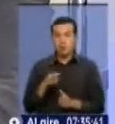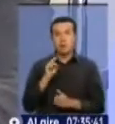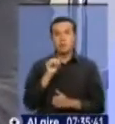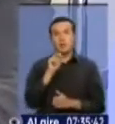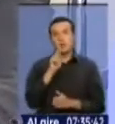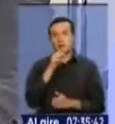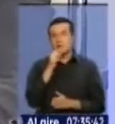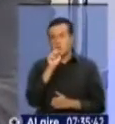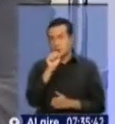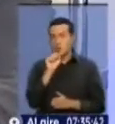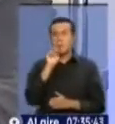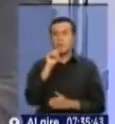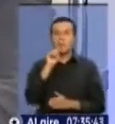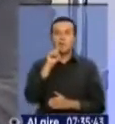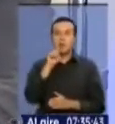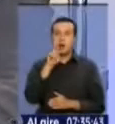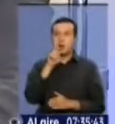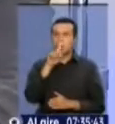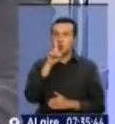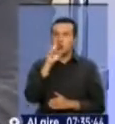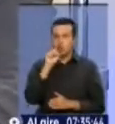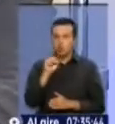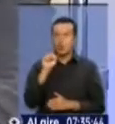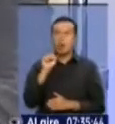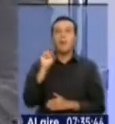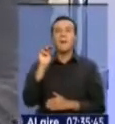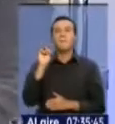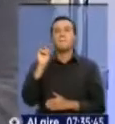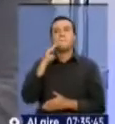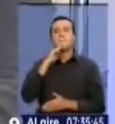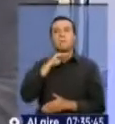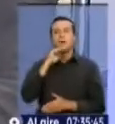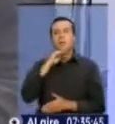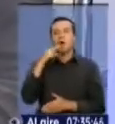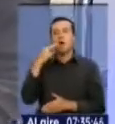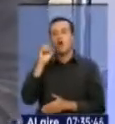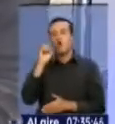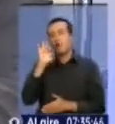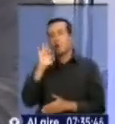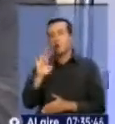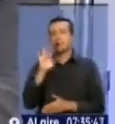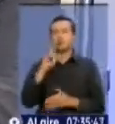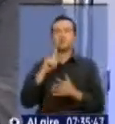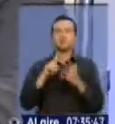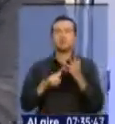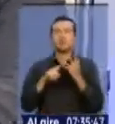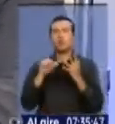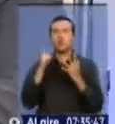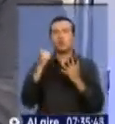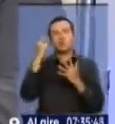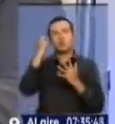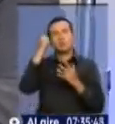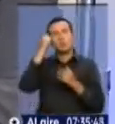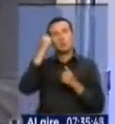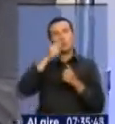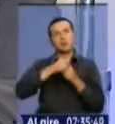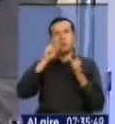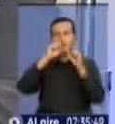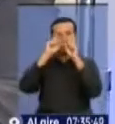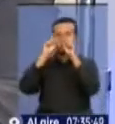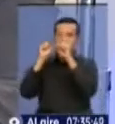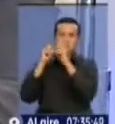marc 11 mantas voz también una más que se me escapa pero